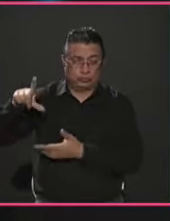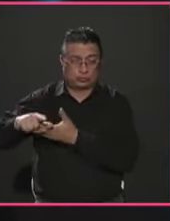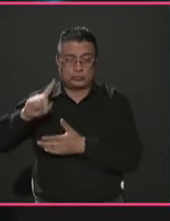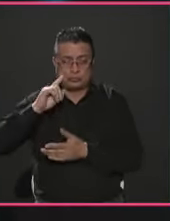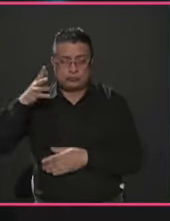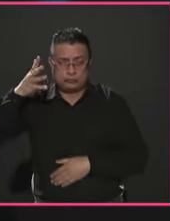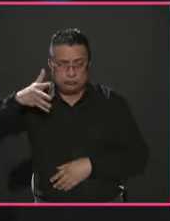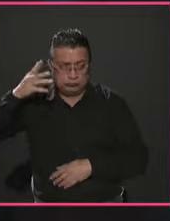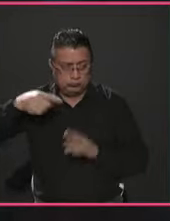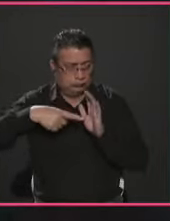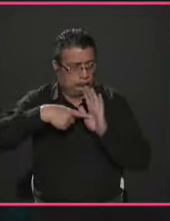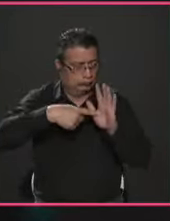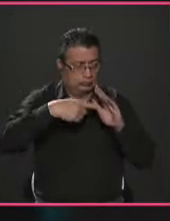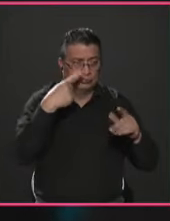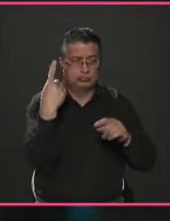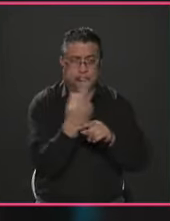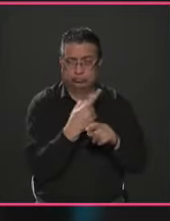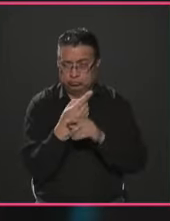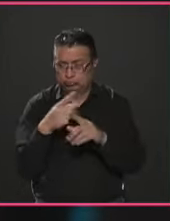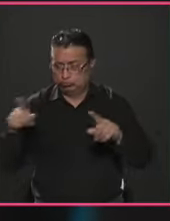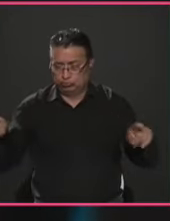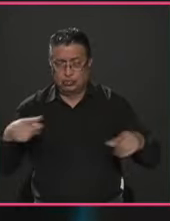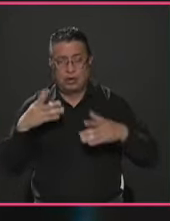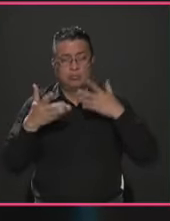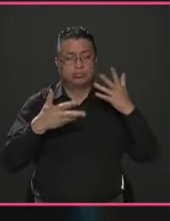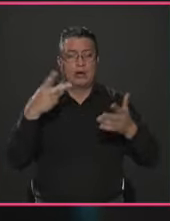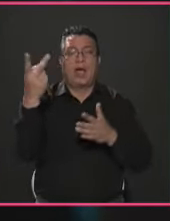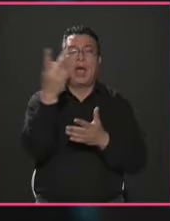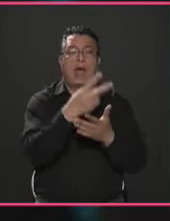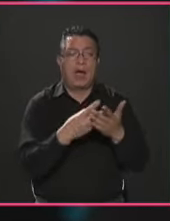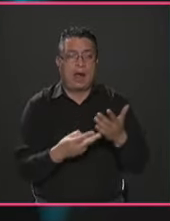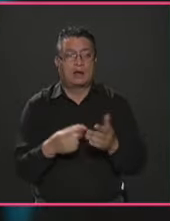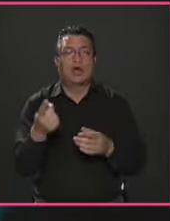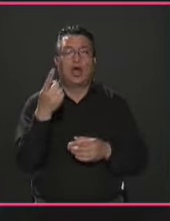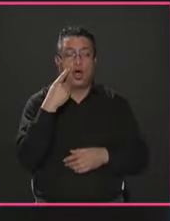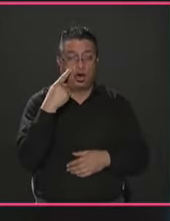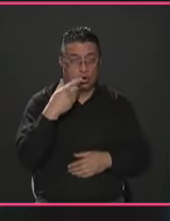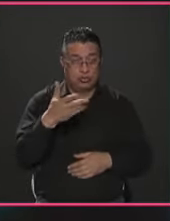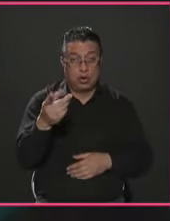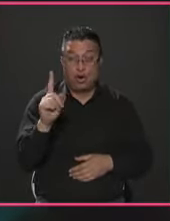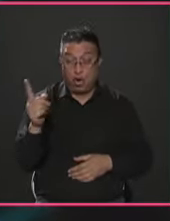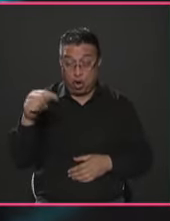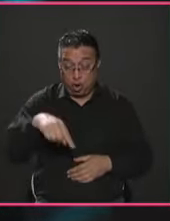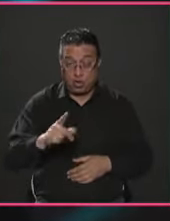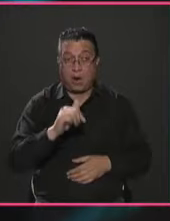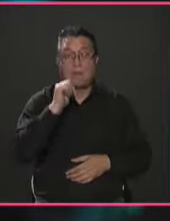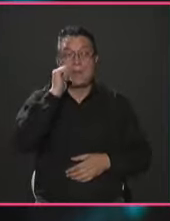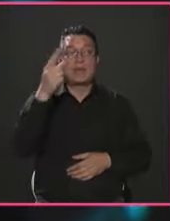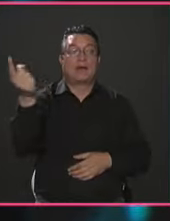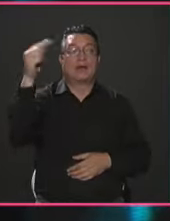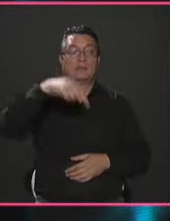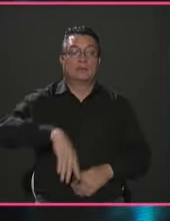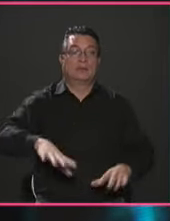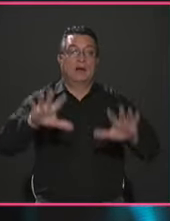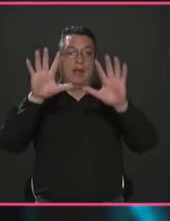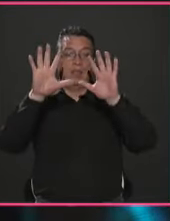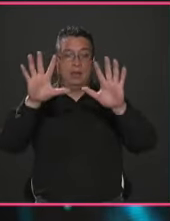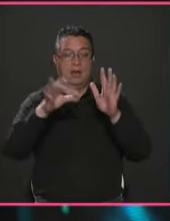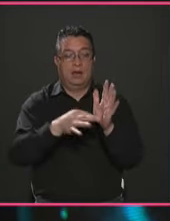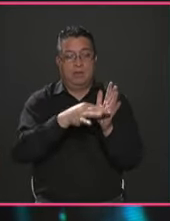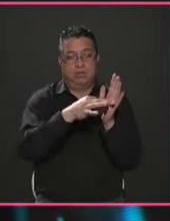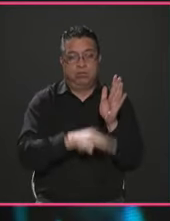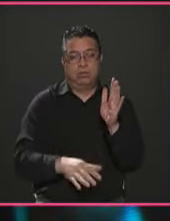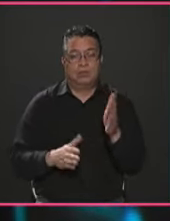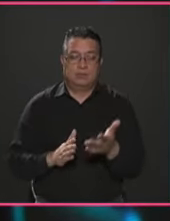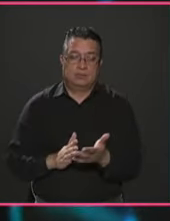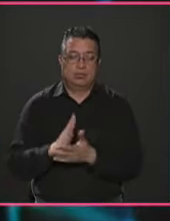exposiciones hay conversatorios hay expresiones artísticas conózcala si no pudieron hoy vengan mañana a partir de las 10 comienza